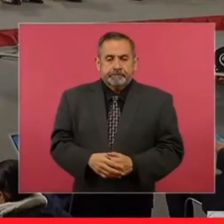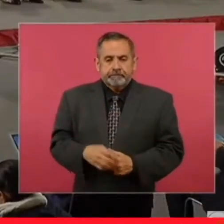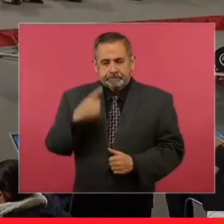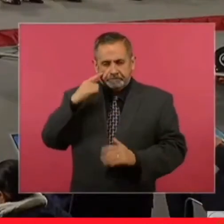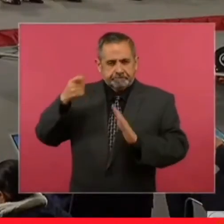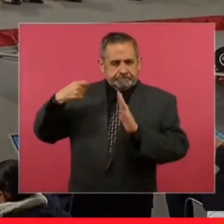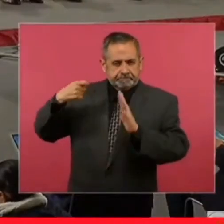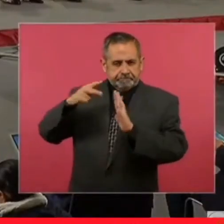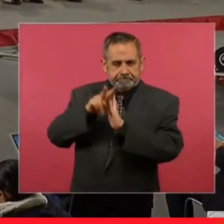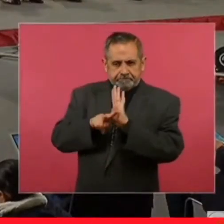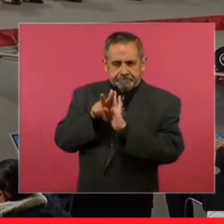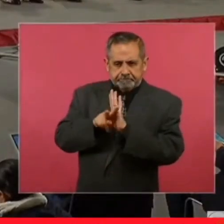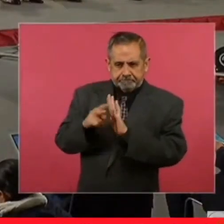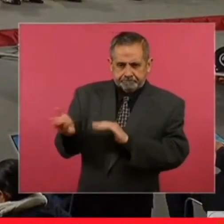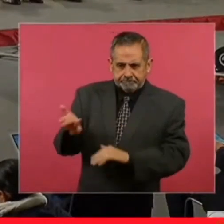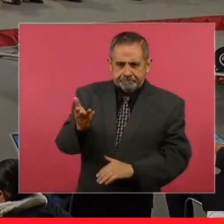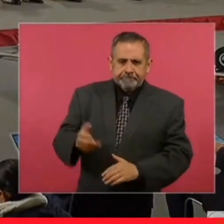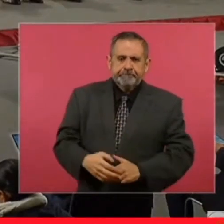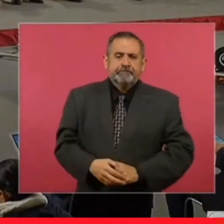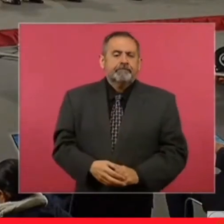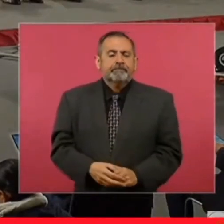tenemos un video para presentar. Gracias.